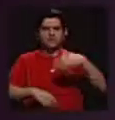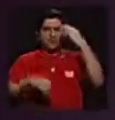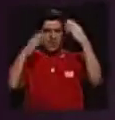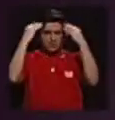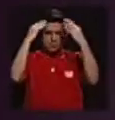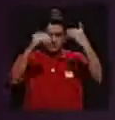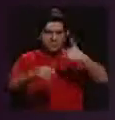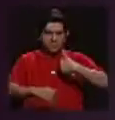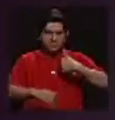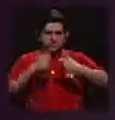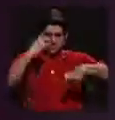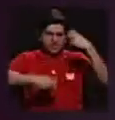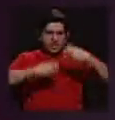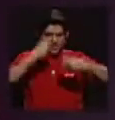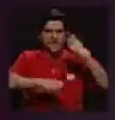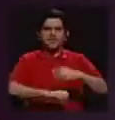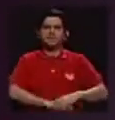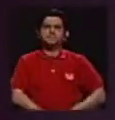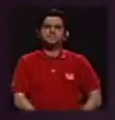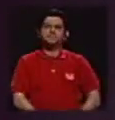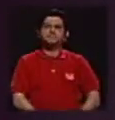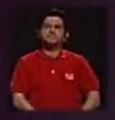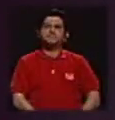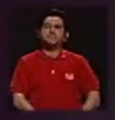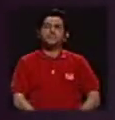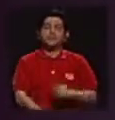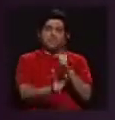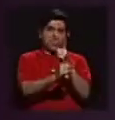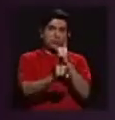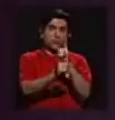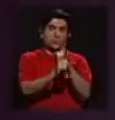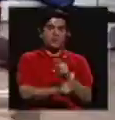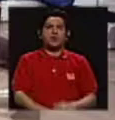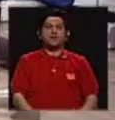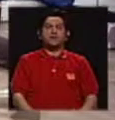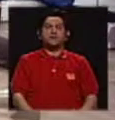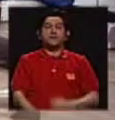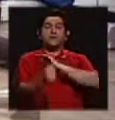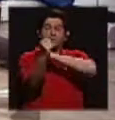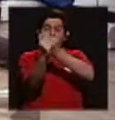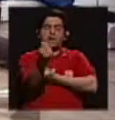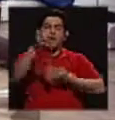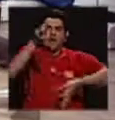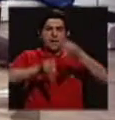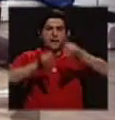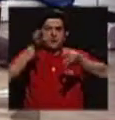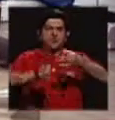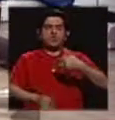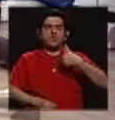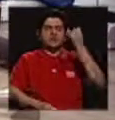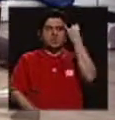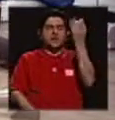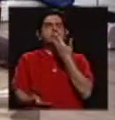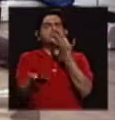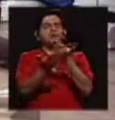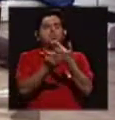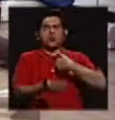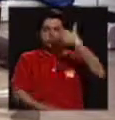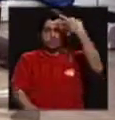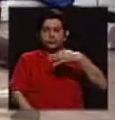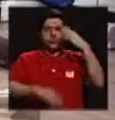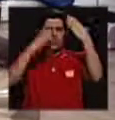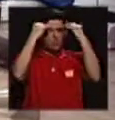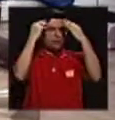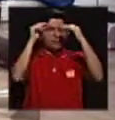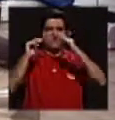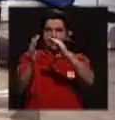informadas sobre esta problemática. Sí, efectivamente, también desde el Poder Judicial ha habido iniciativas muy buenas, me parece, de